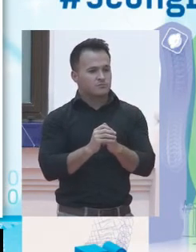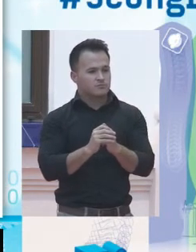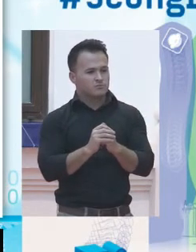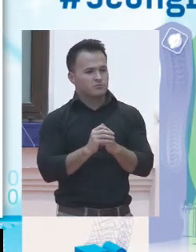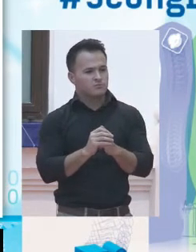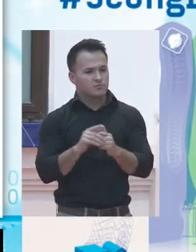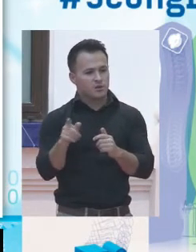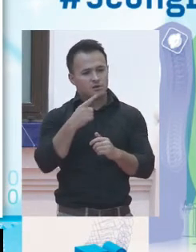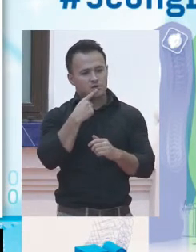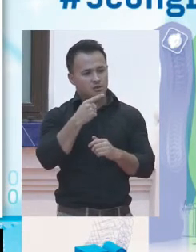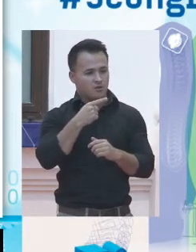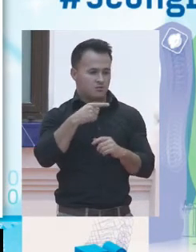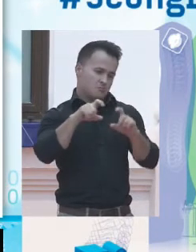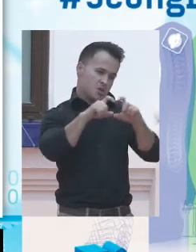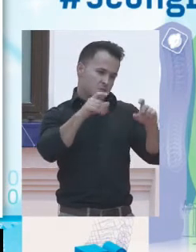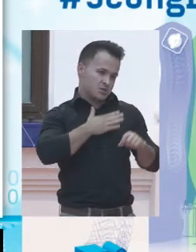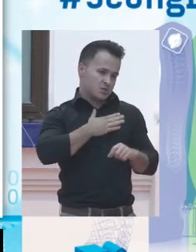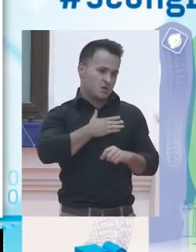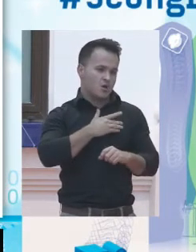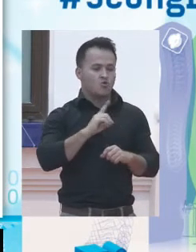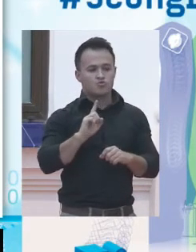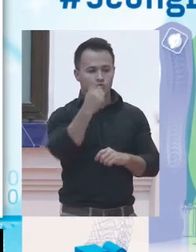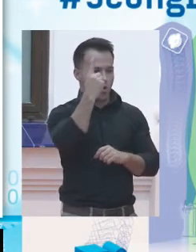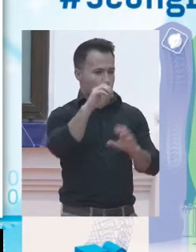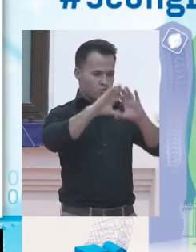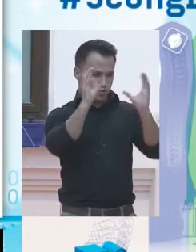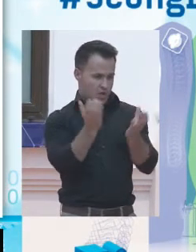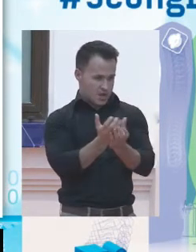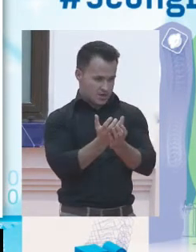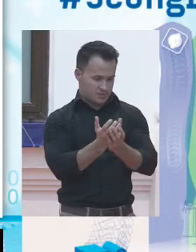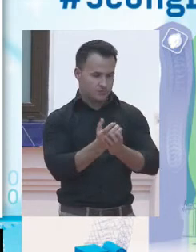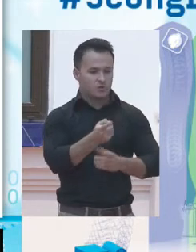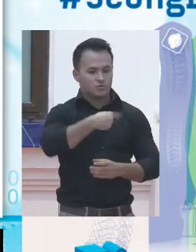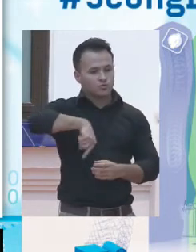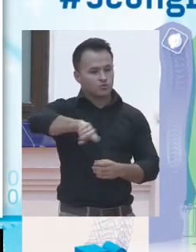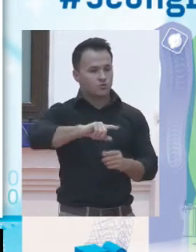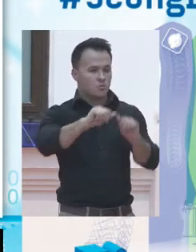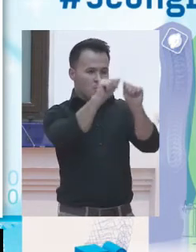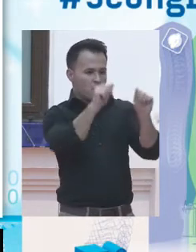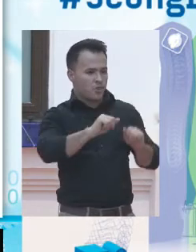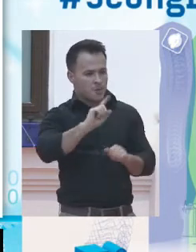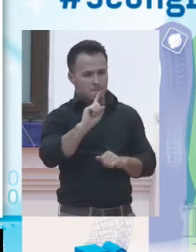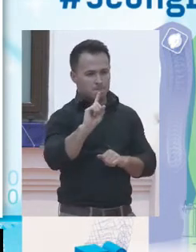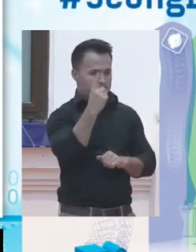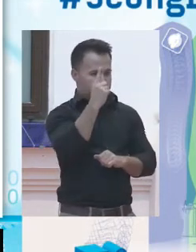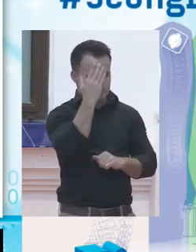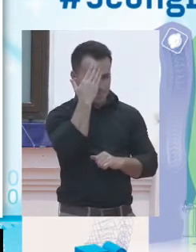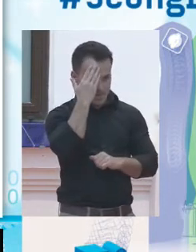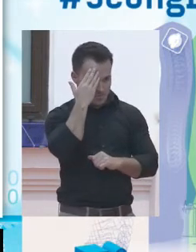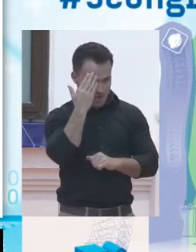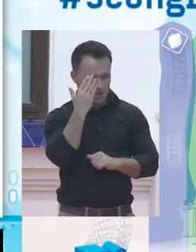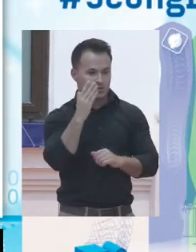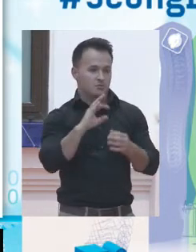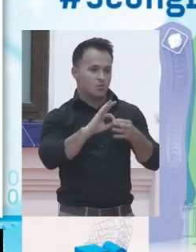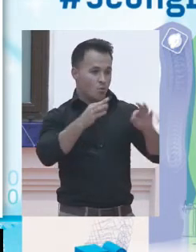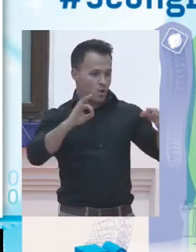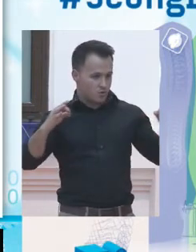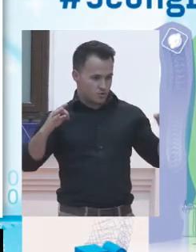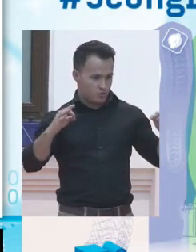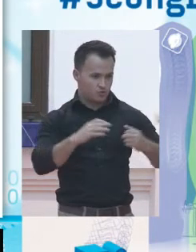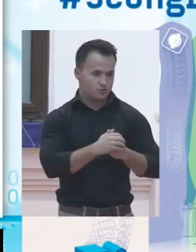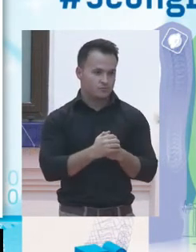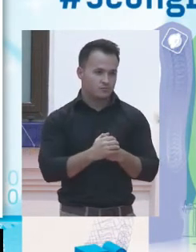un número 1 mundial en tecnologías de la información. Somos el principal proveedor de los Juegos Olímpicos, hacemos los Juegos Paralímpicos y los Olímpicos,